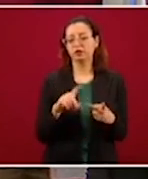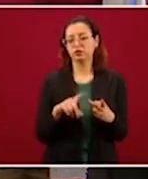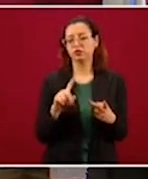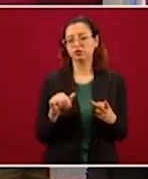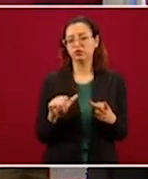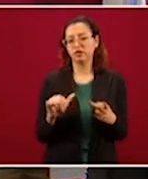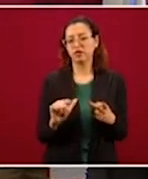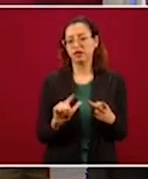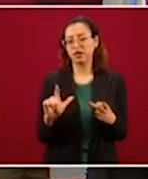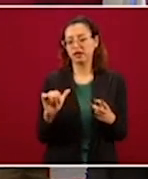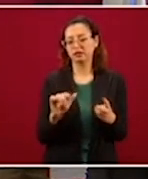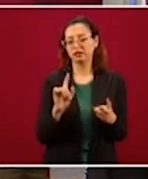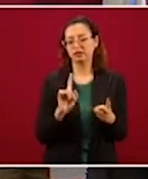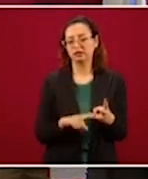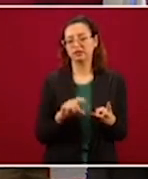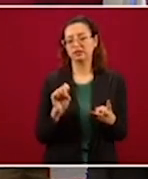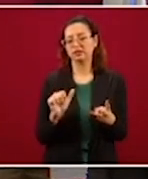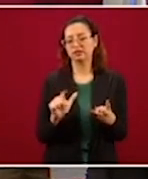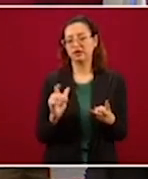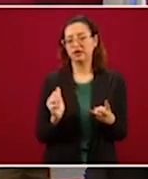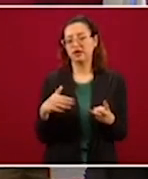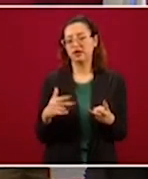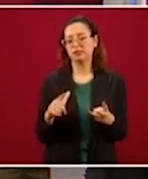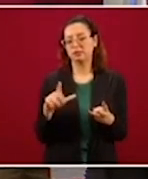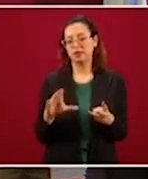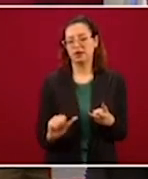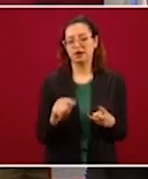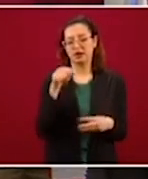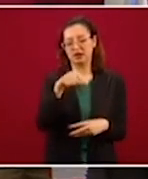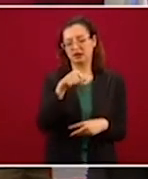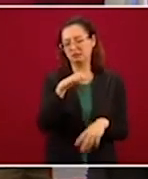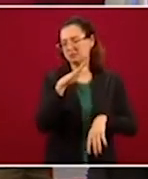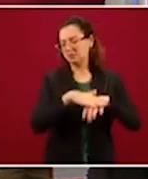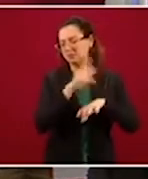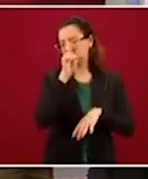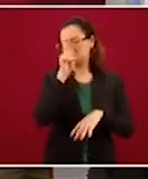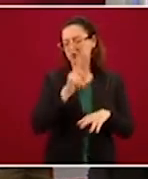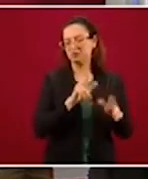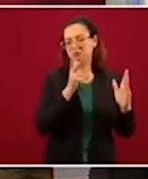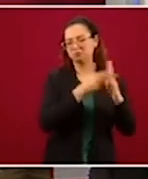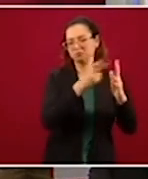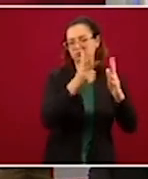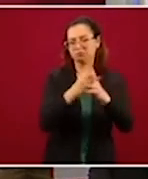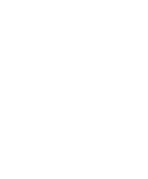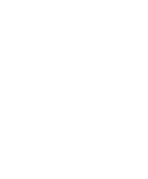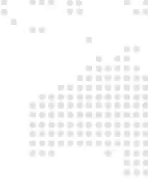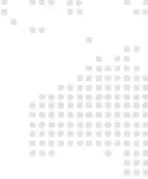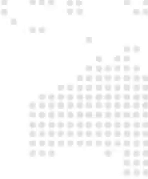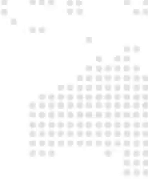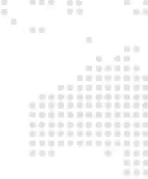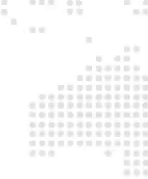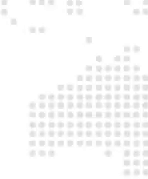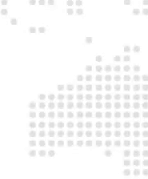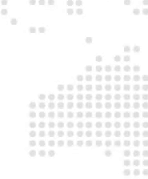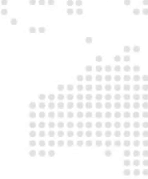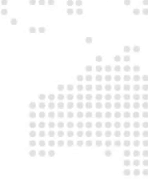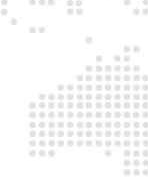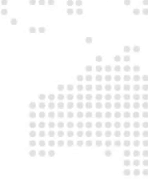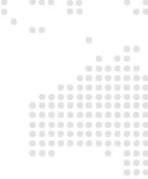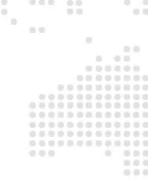dejo para su análisis la información tallada adelante por favor